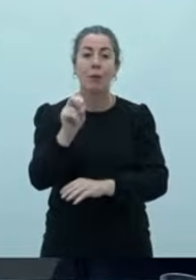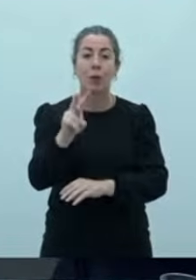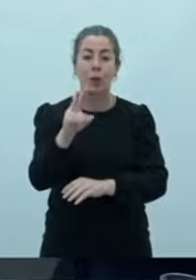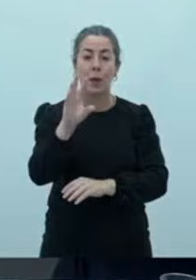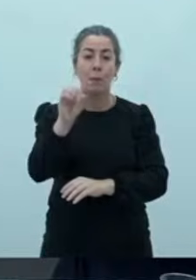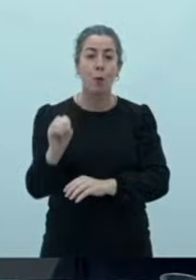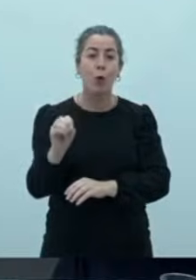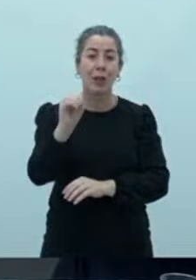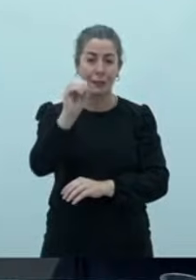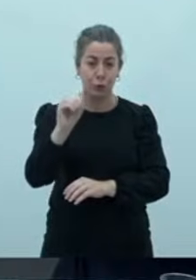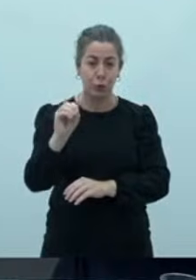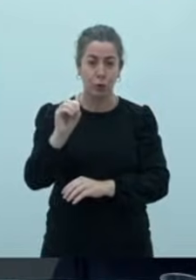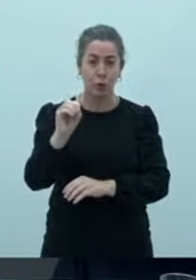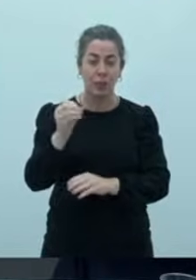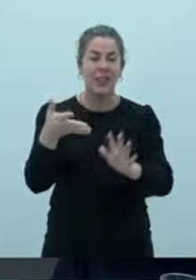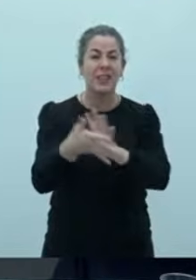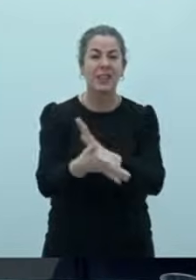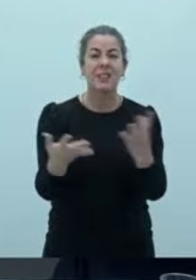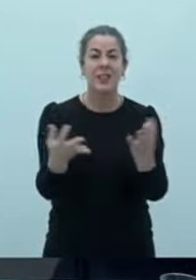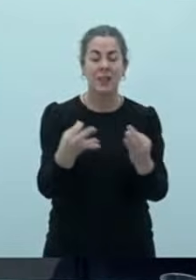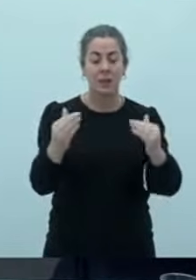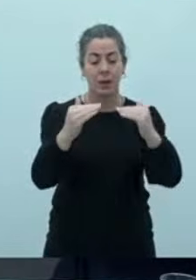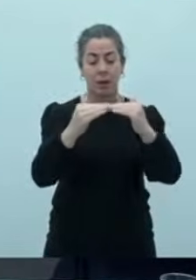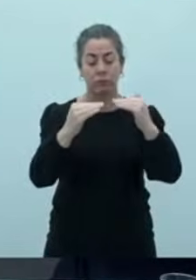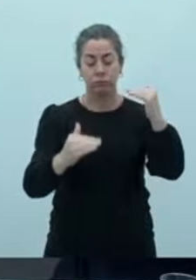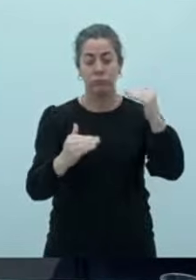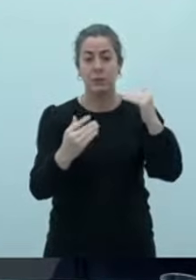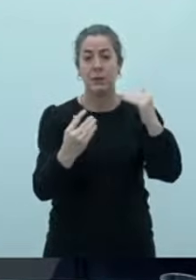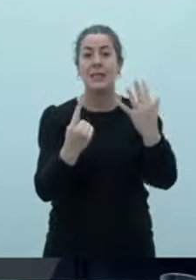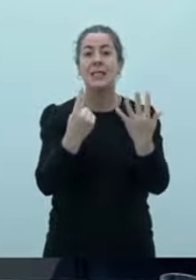57,12%. Esto supone una bajada de un